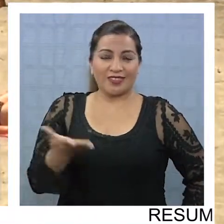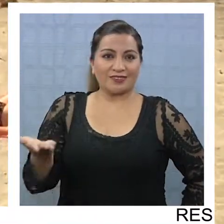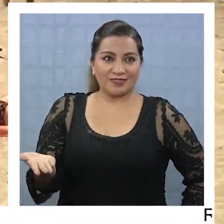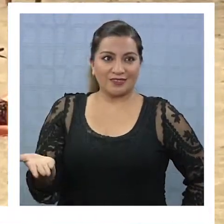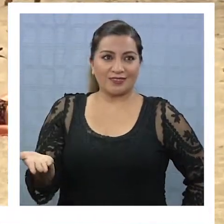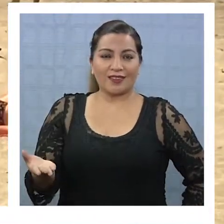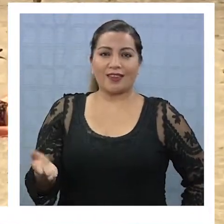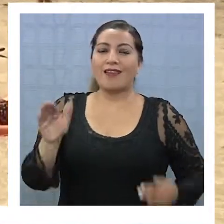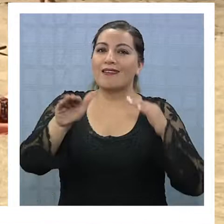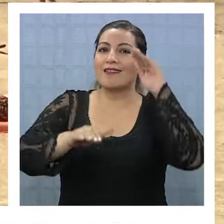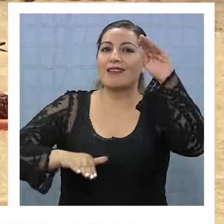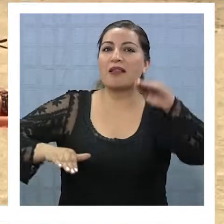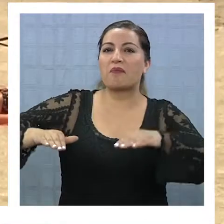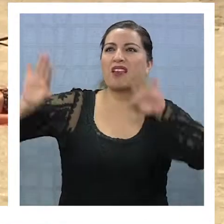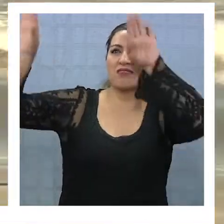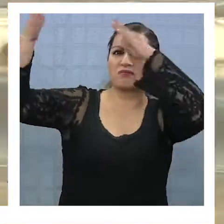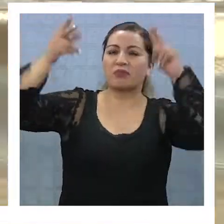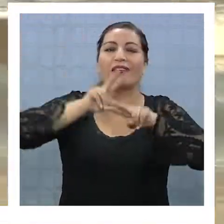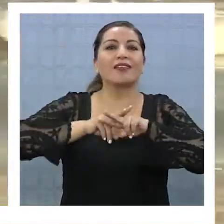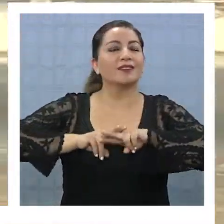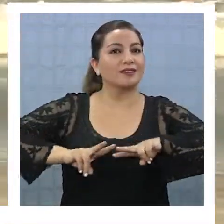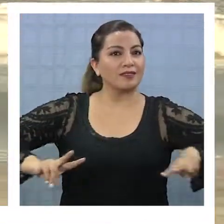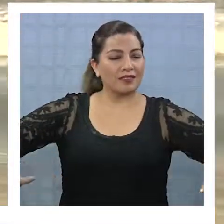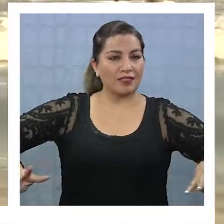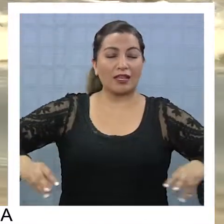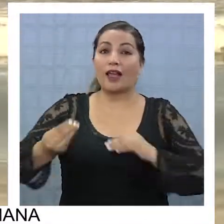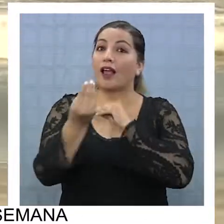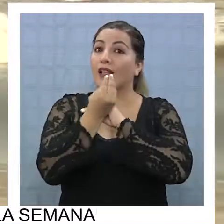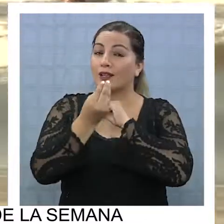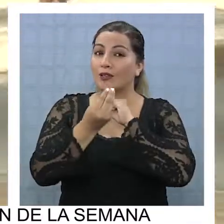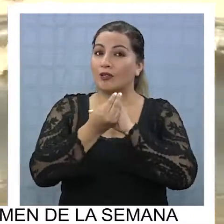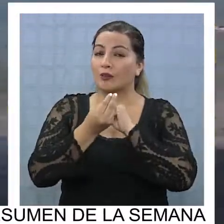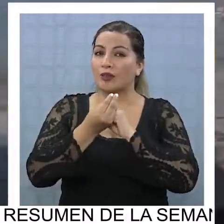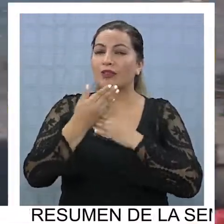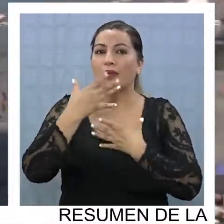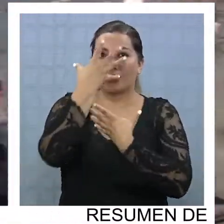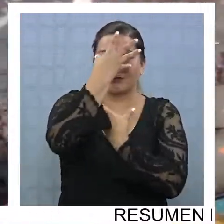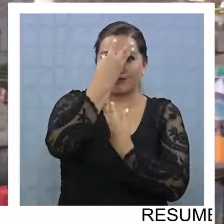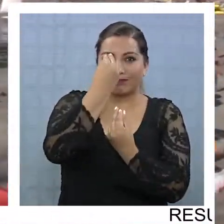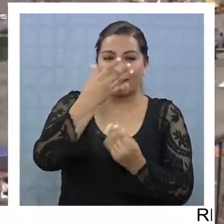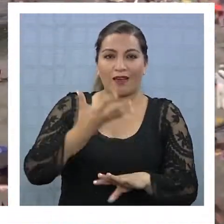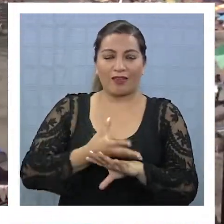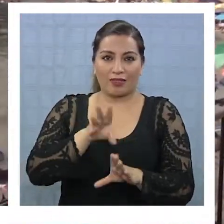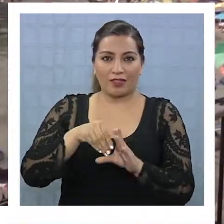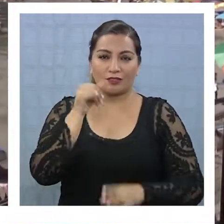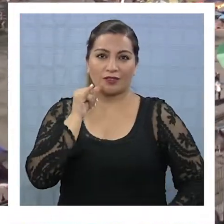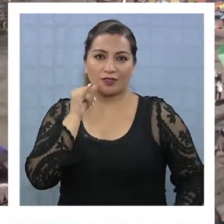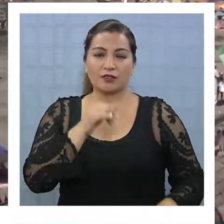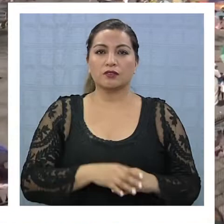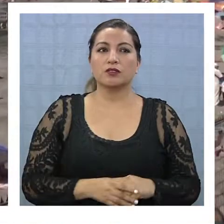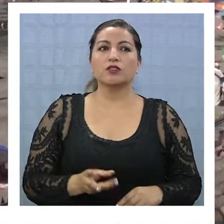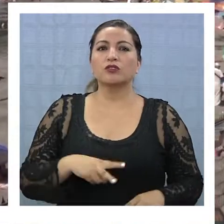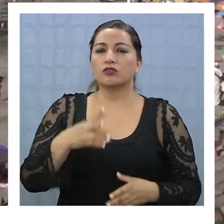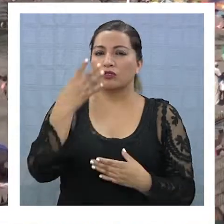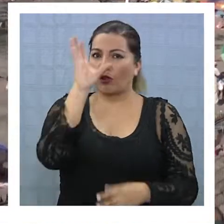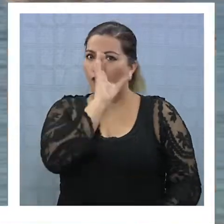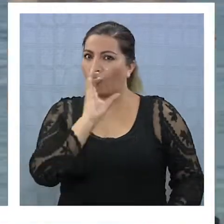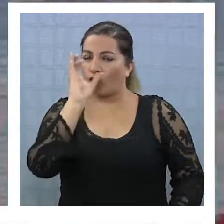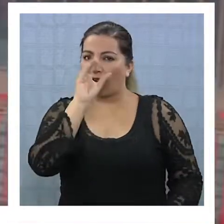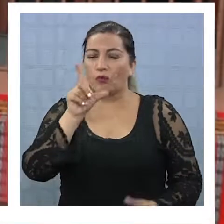motivo de su venida, dicen, está en la playa, el clima, la tranquilidad, la comida y los atractivos locales.